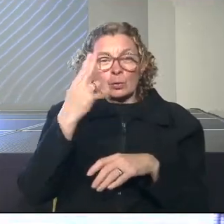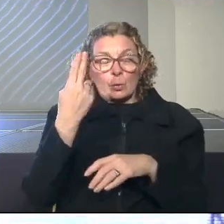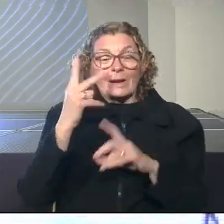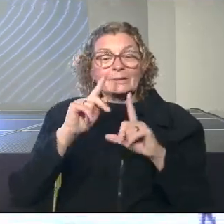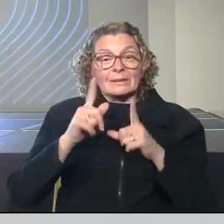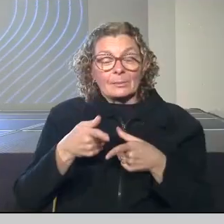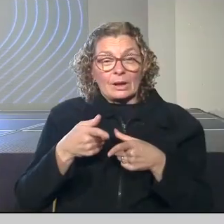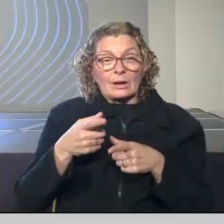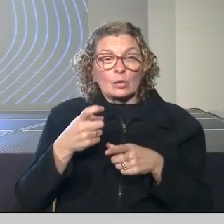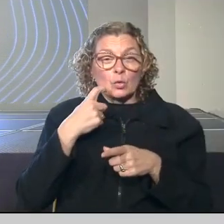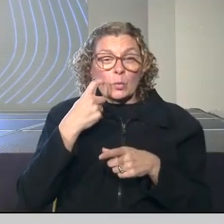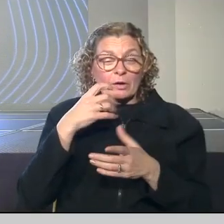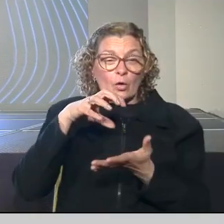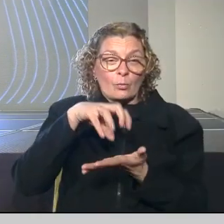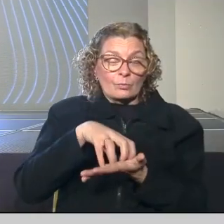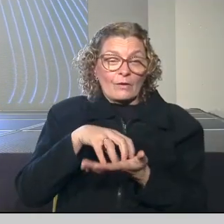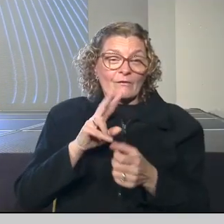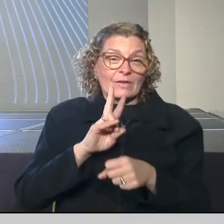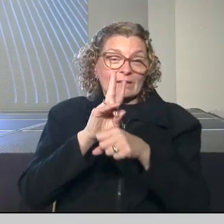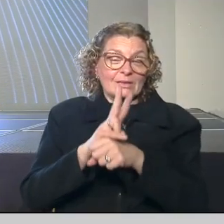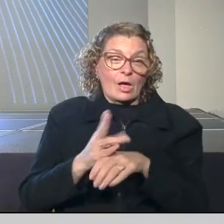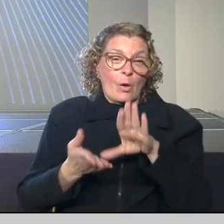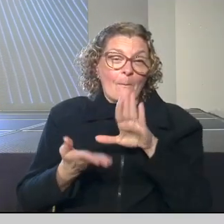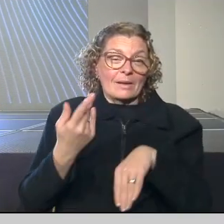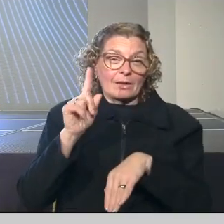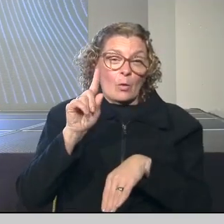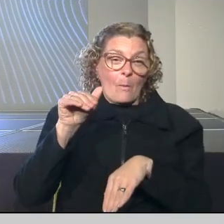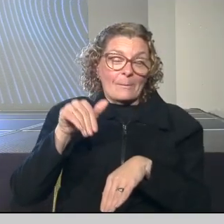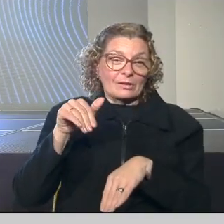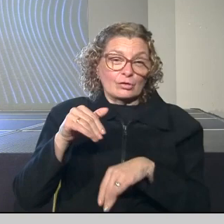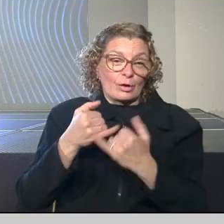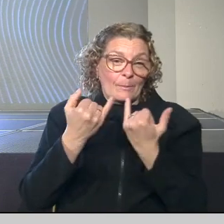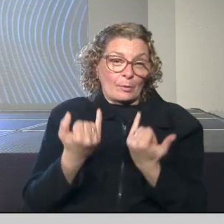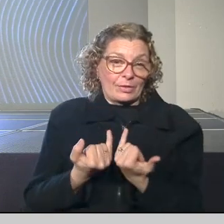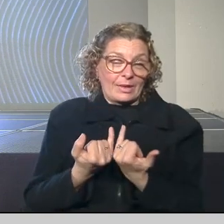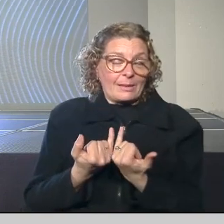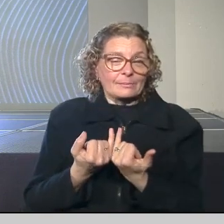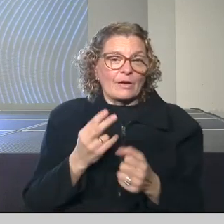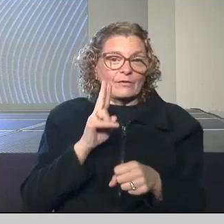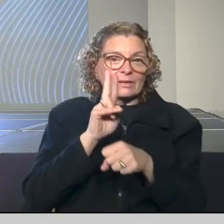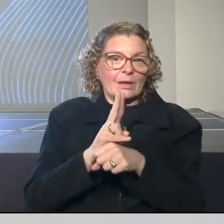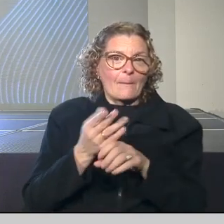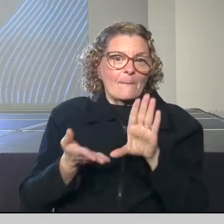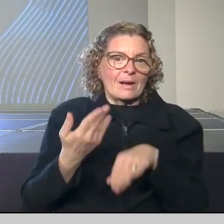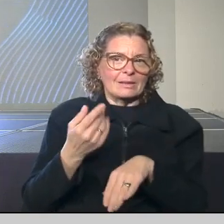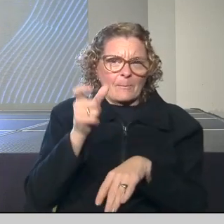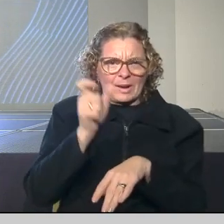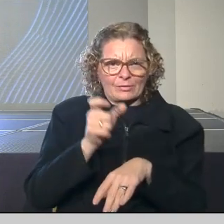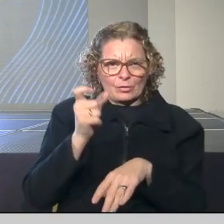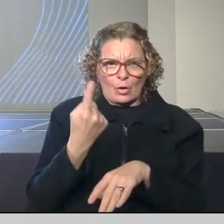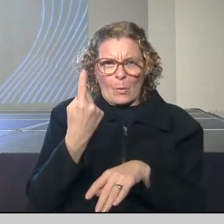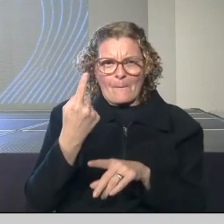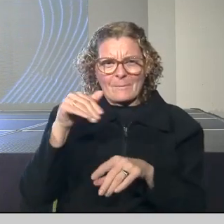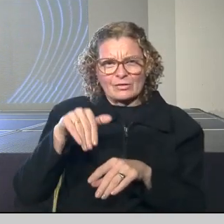también somos el sitio más visitado. Tenemos más de 1 millón de sesiones por día y más de 1 millón de usuarios por